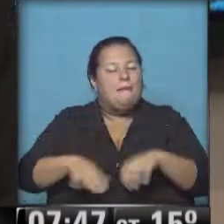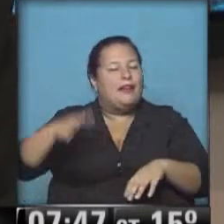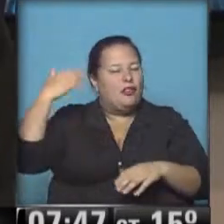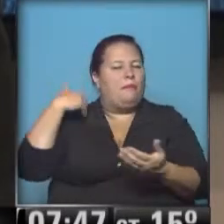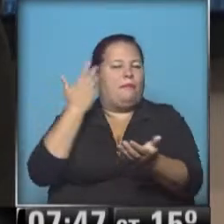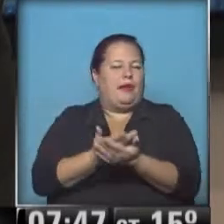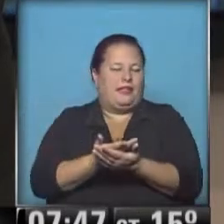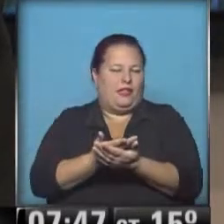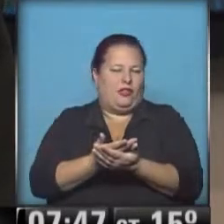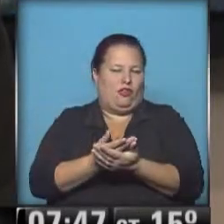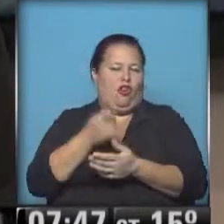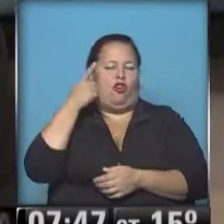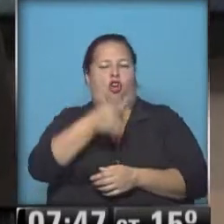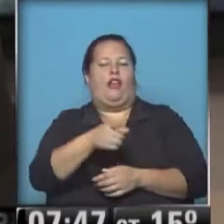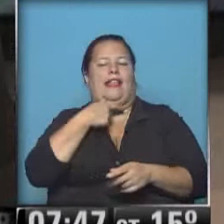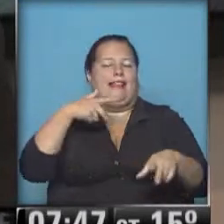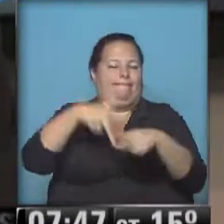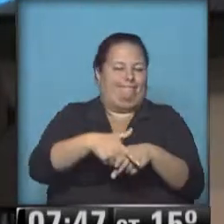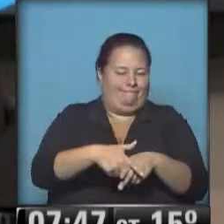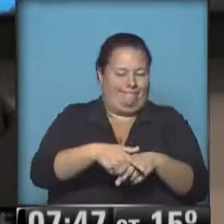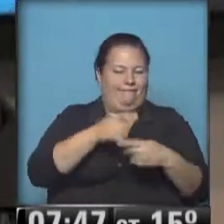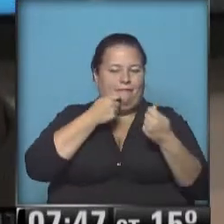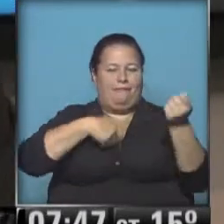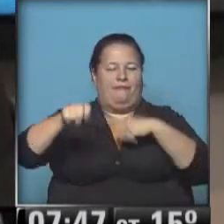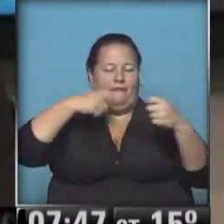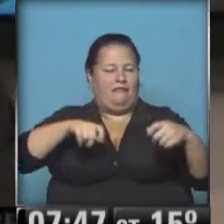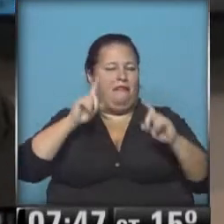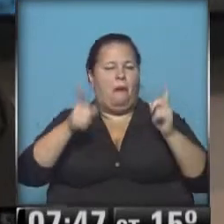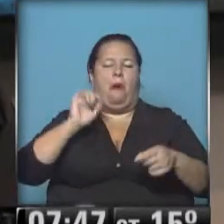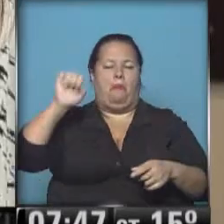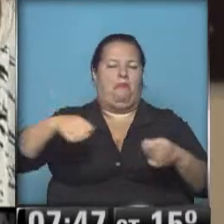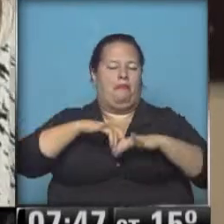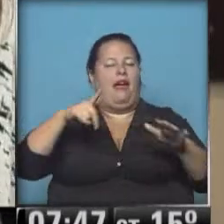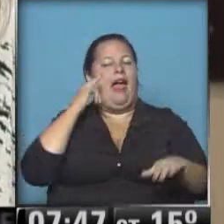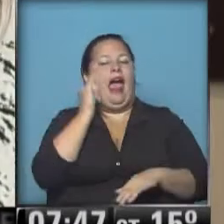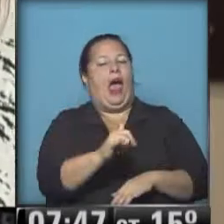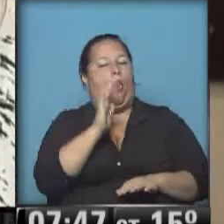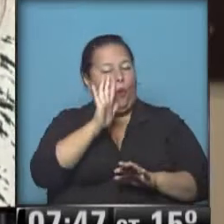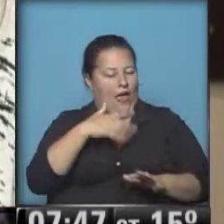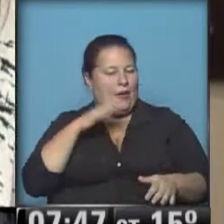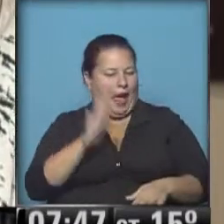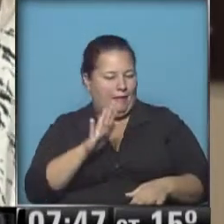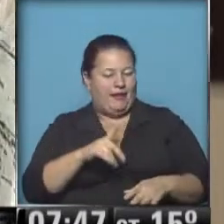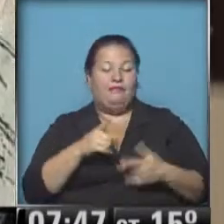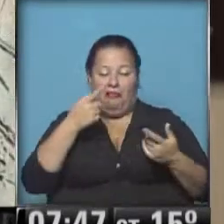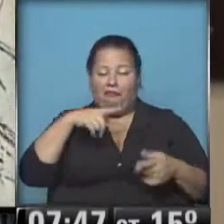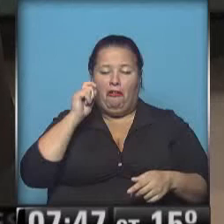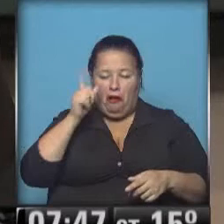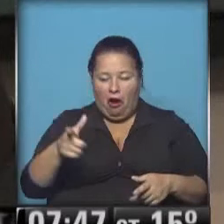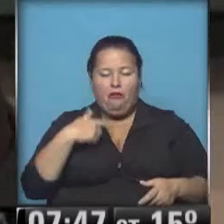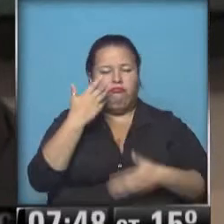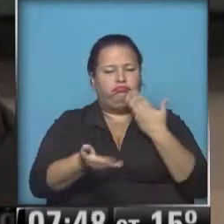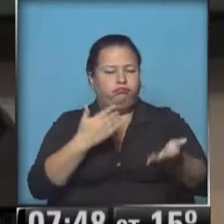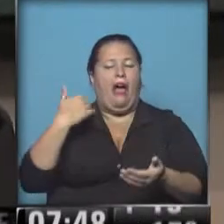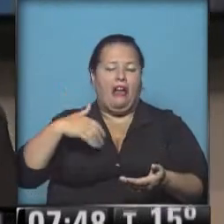presentado una ocasión para tratar de trabajar si esta salida del mercado y se dio una advertencia de hecho salió y hubo fuertes